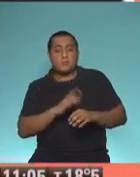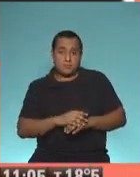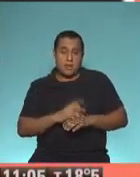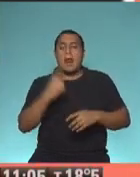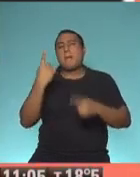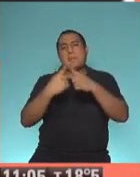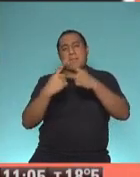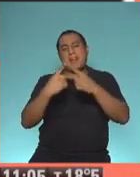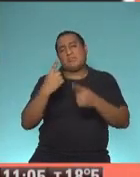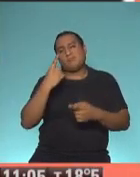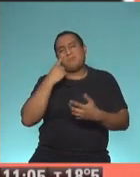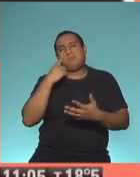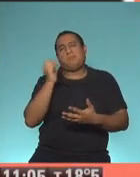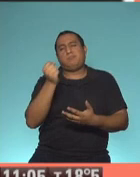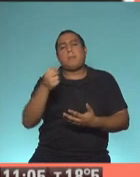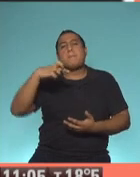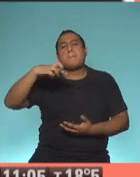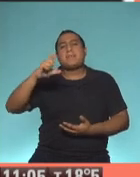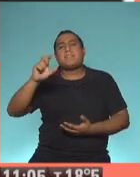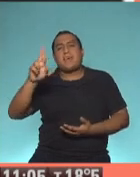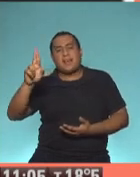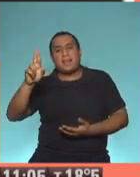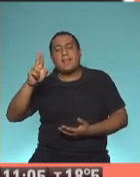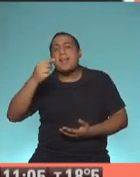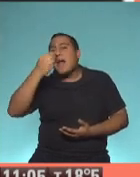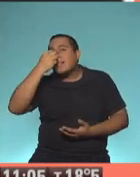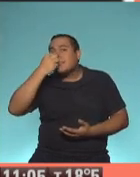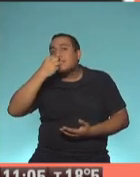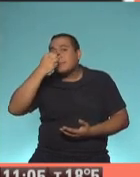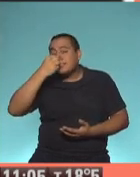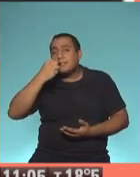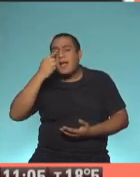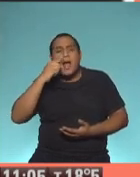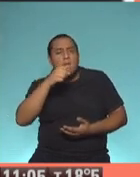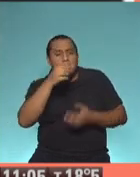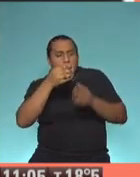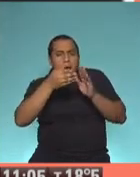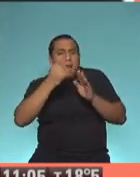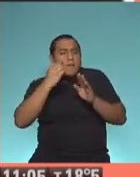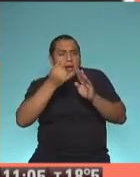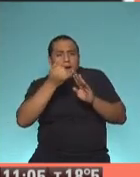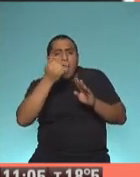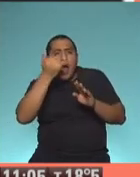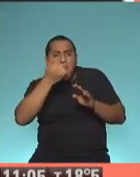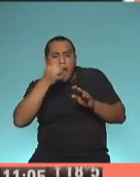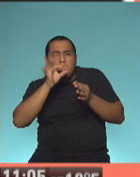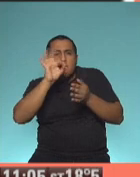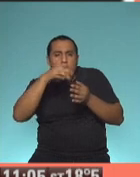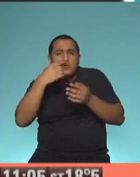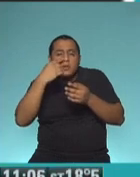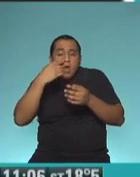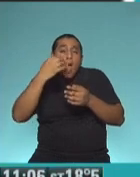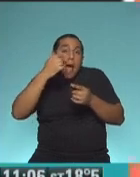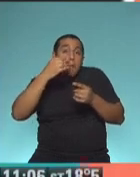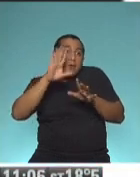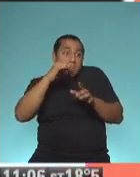El PCR lo detectar en la nariz de uno restos del virus, que puedes decir que el virus está hoy ahí o